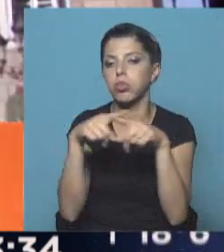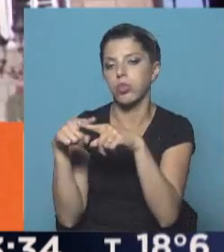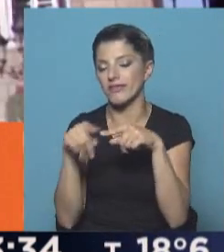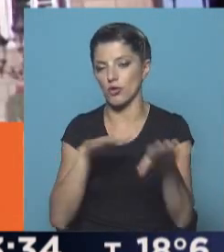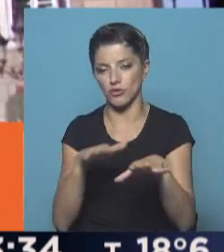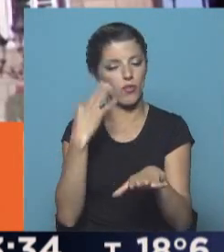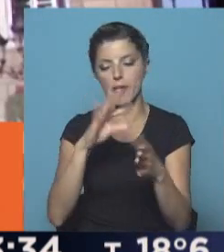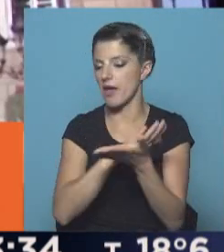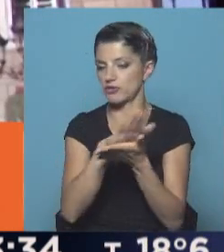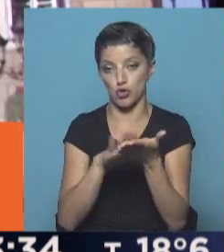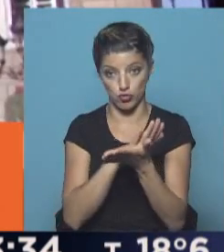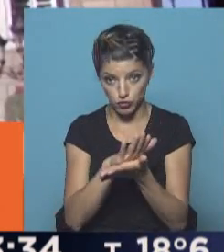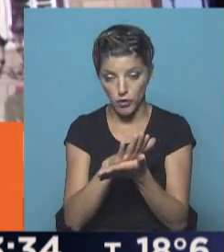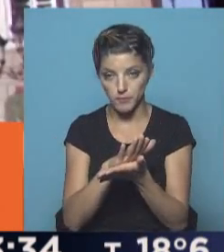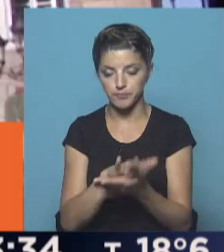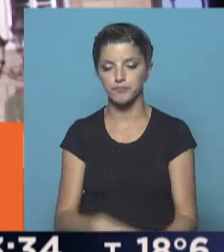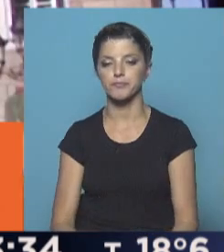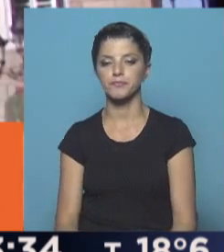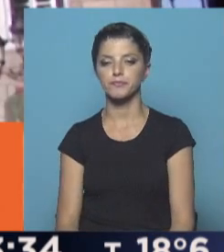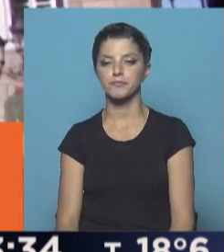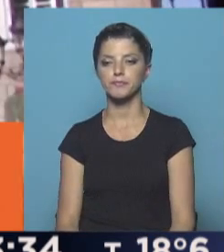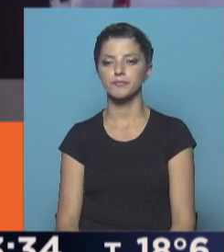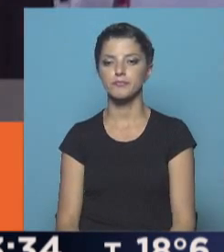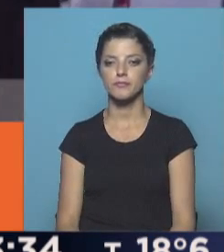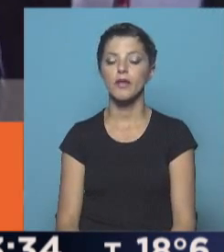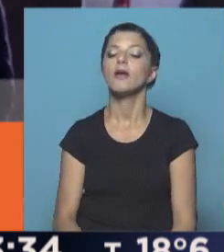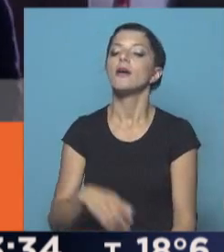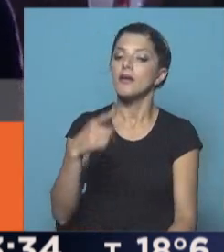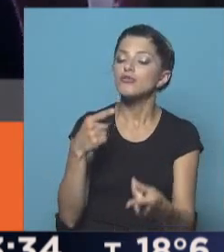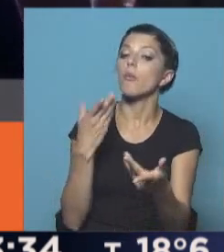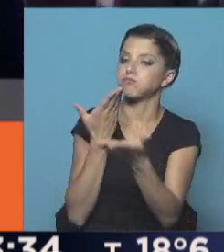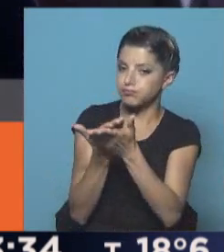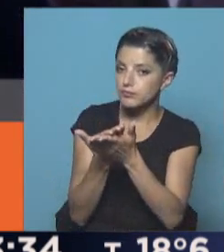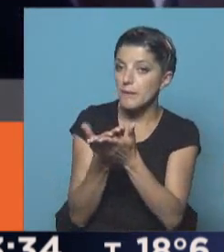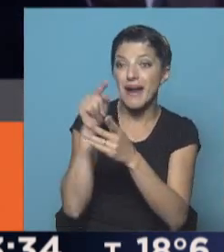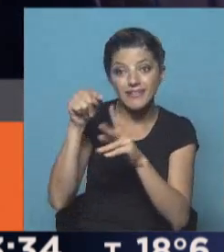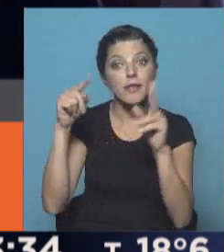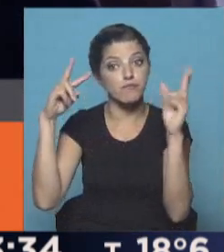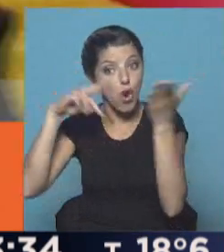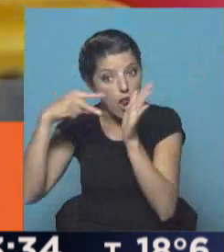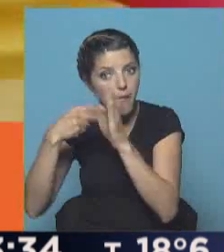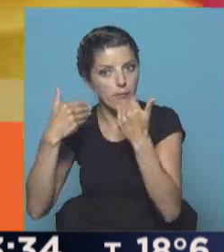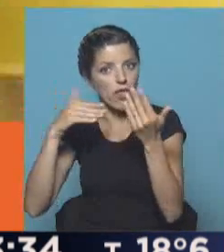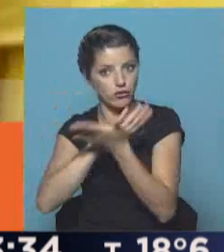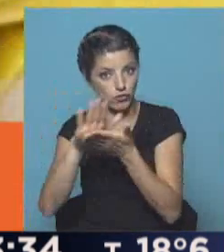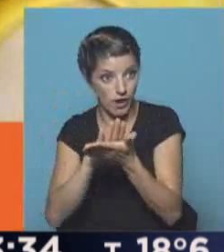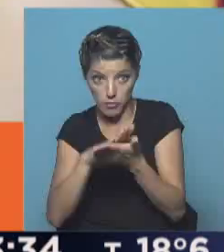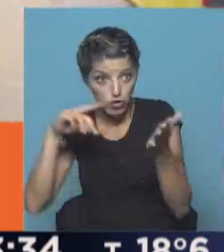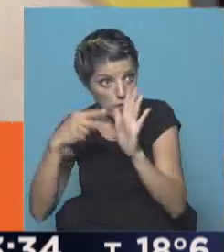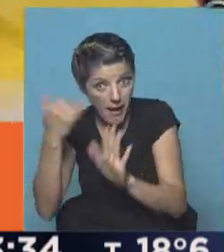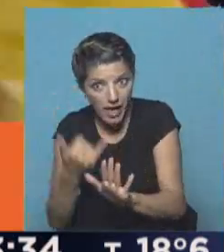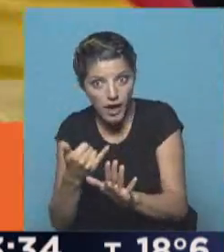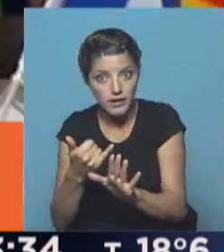situación. Hay una demanda explícita para resolver una cuestión, un problema que existe, que es una realidad que